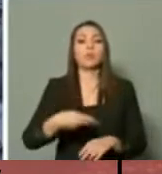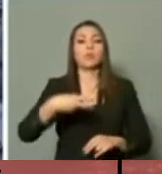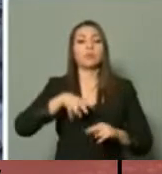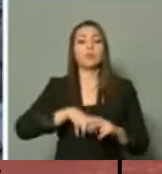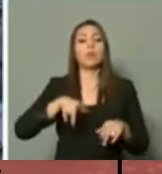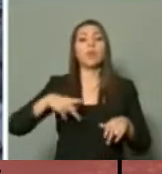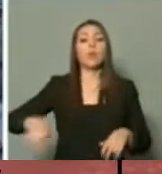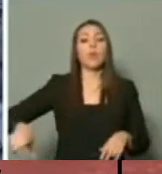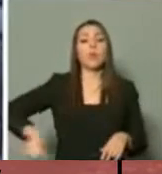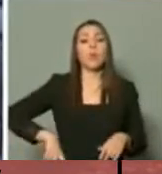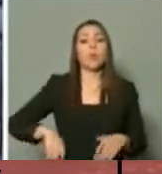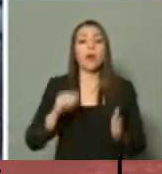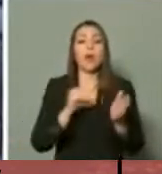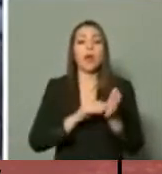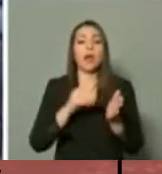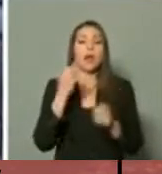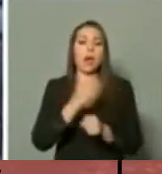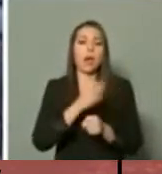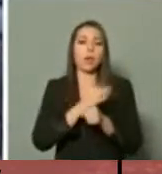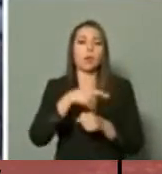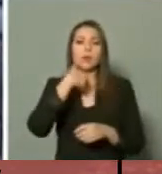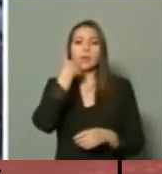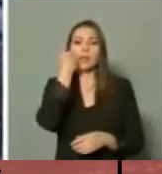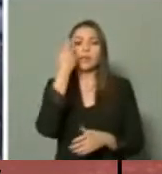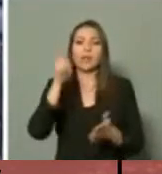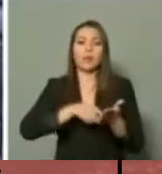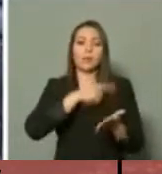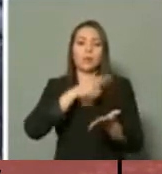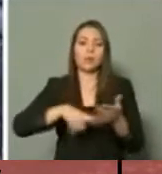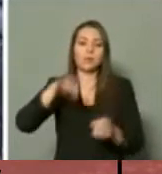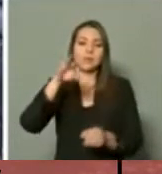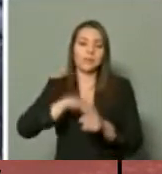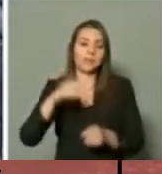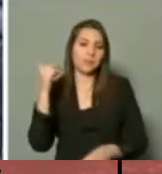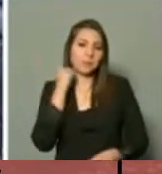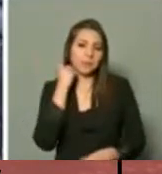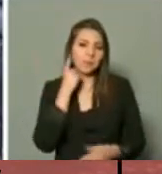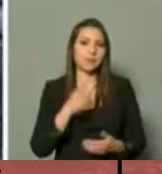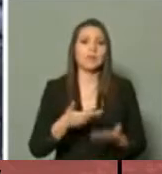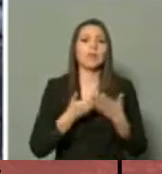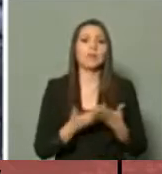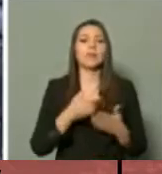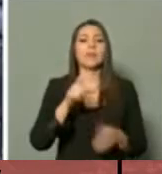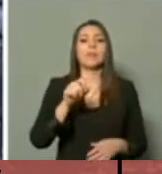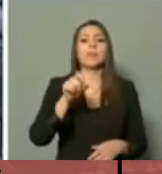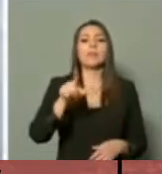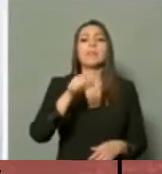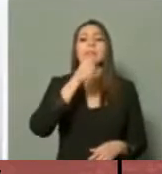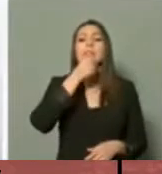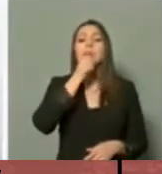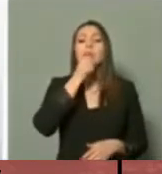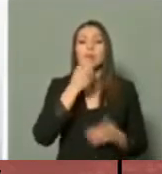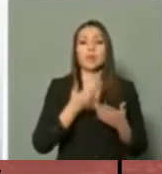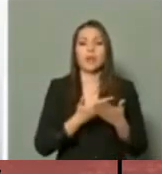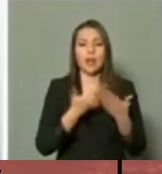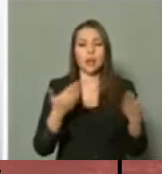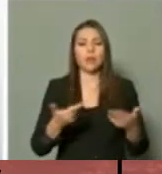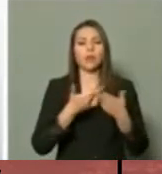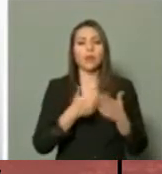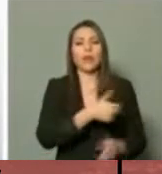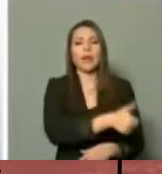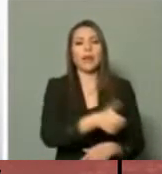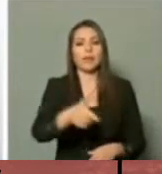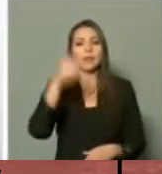contendiendo. Candidata, le restan 27 segundos en su bolsa de tiempo. Candidatos, les recordaré el tiempo del que disponen cada